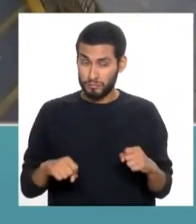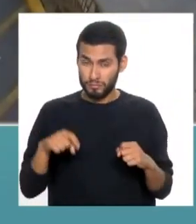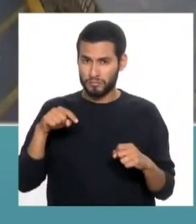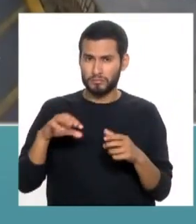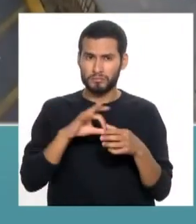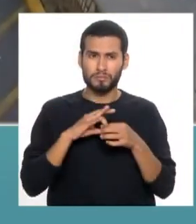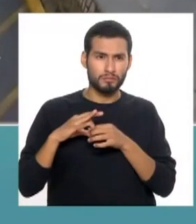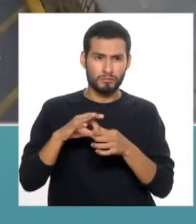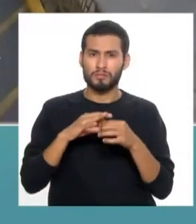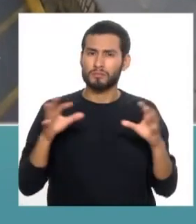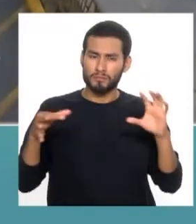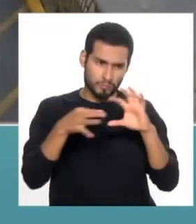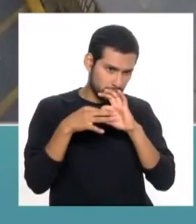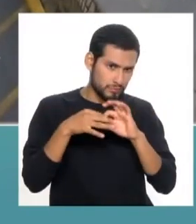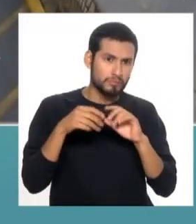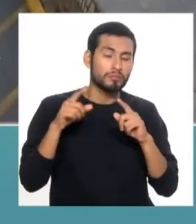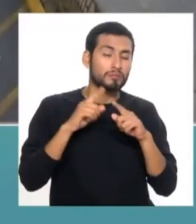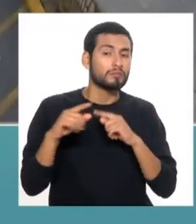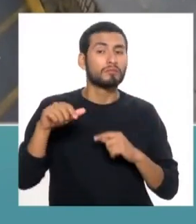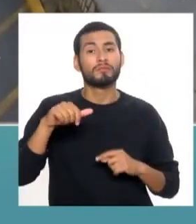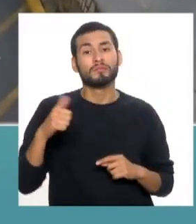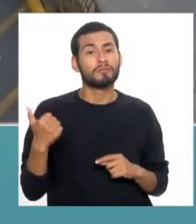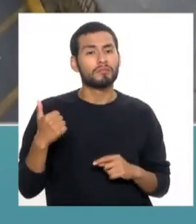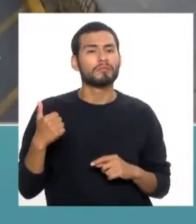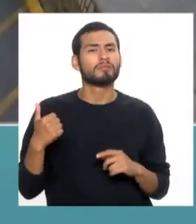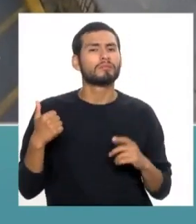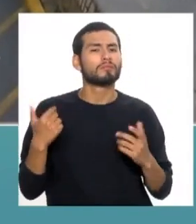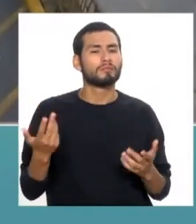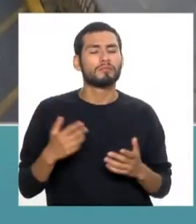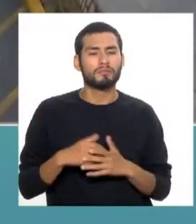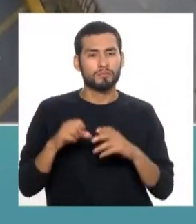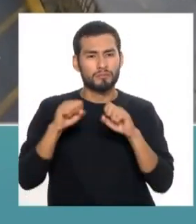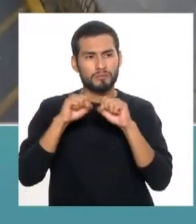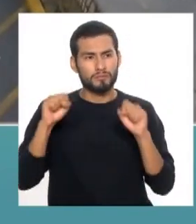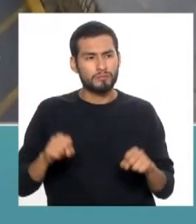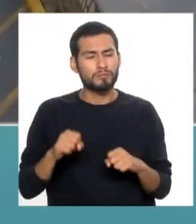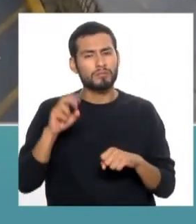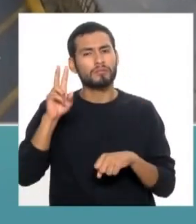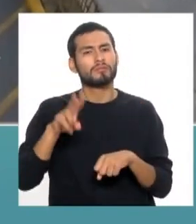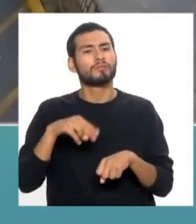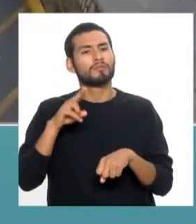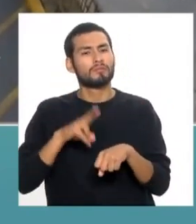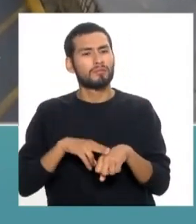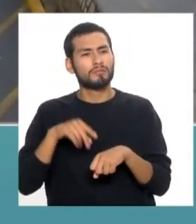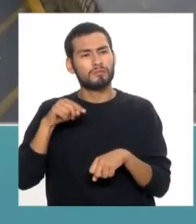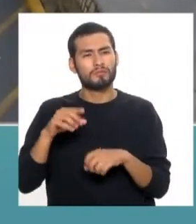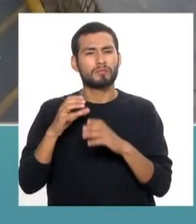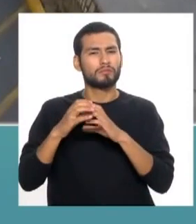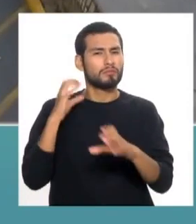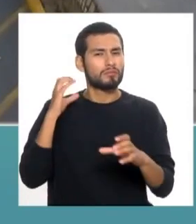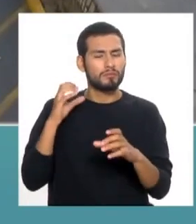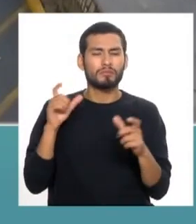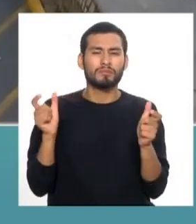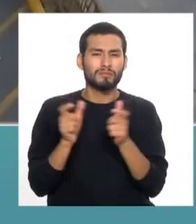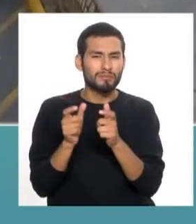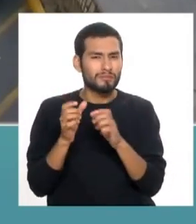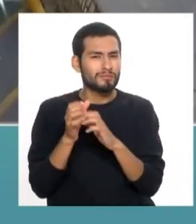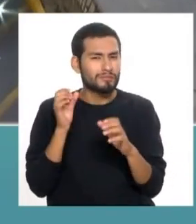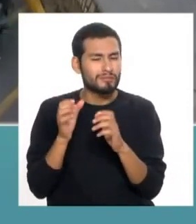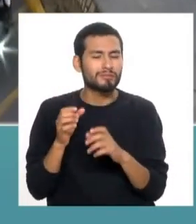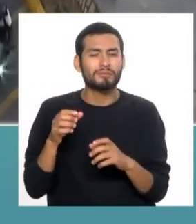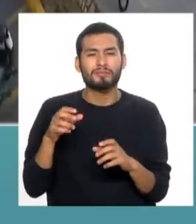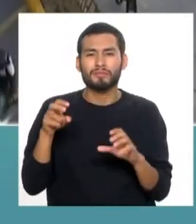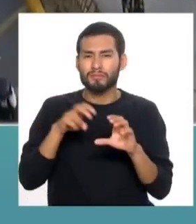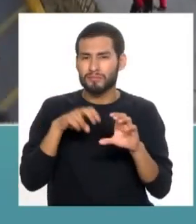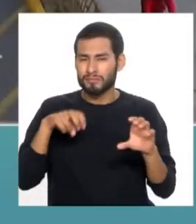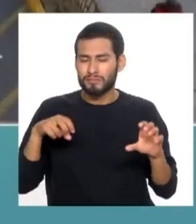nuestro sistema integrado, pero a la par tenemos todavía el sistema tradicional, que es el de buses, combis,